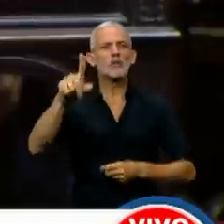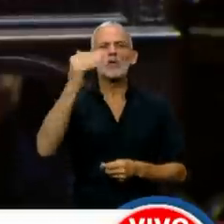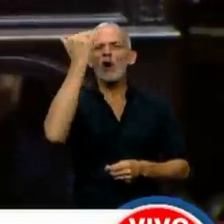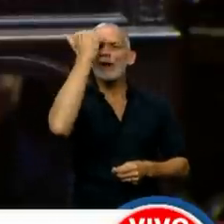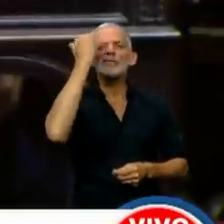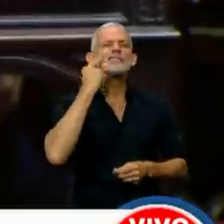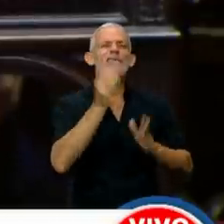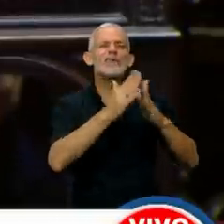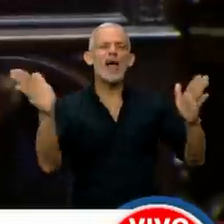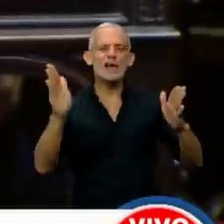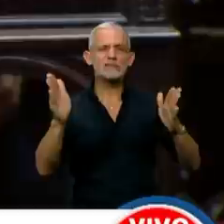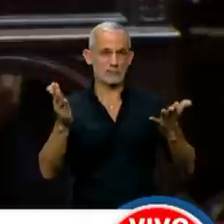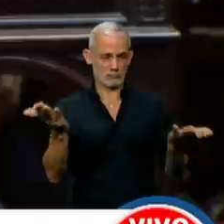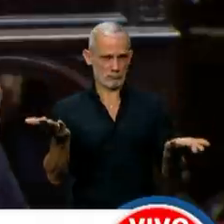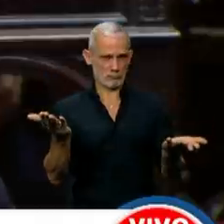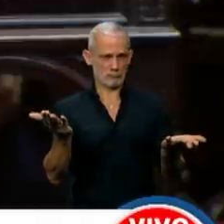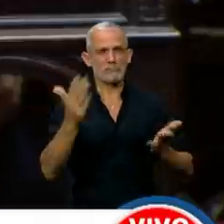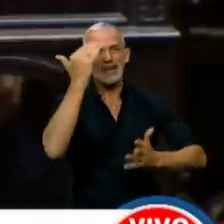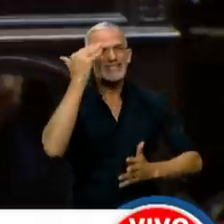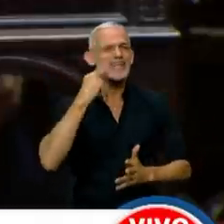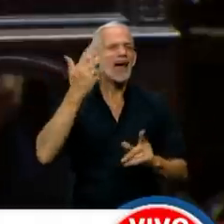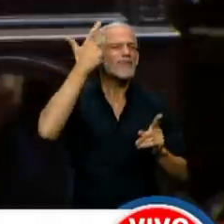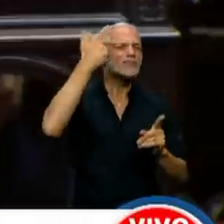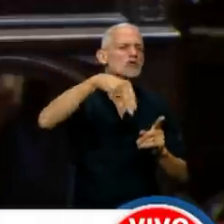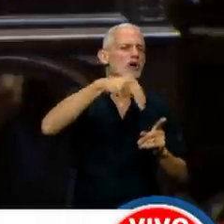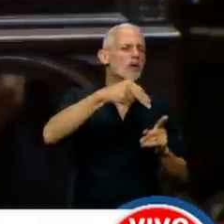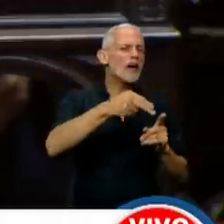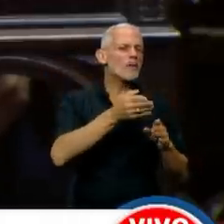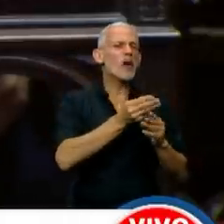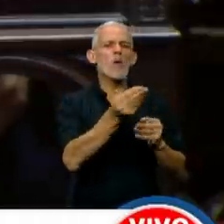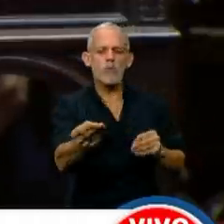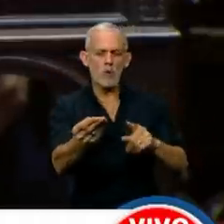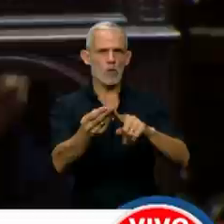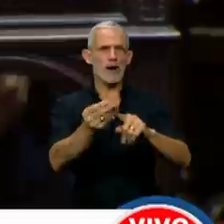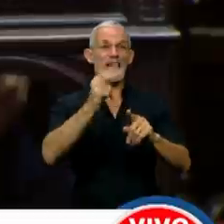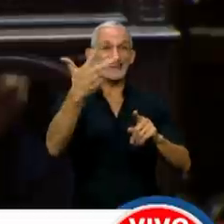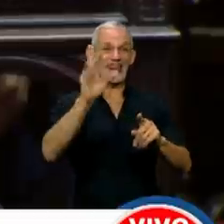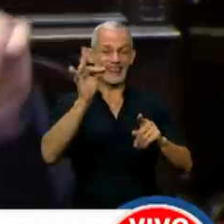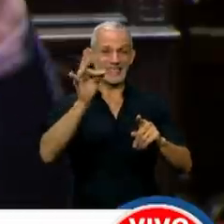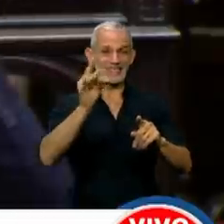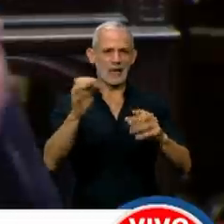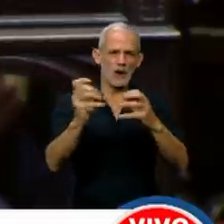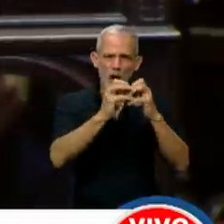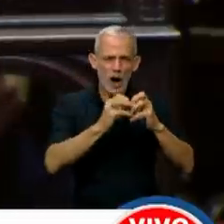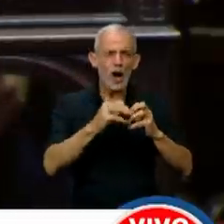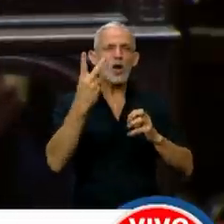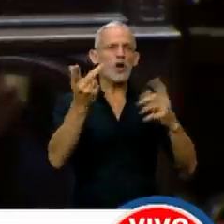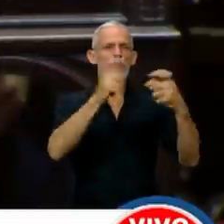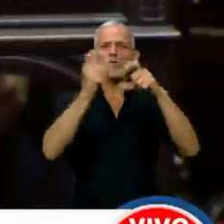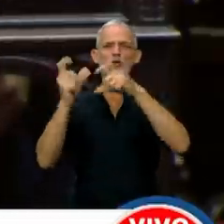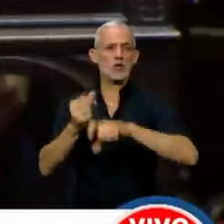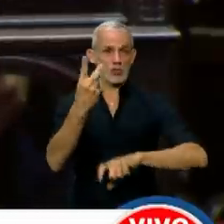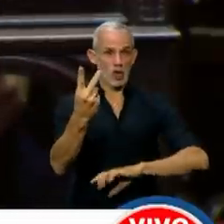15 días que arrancase que entró el 18 de noviembre que se trató el 3 de diciembre que tuvo dos reuniones de